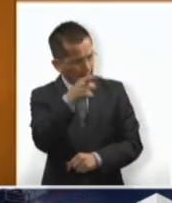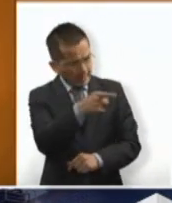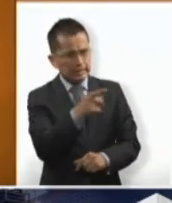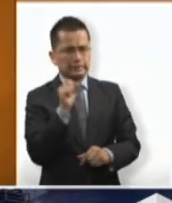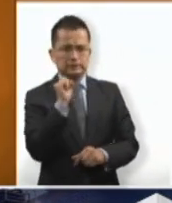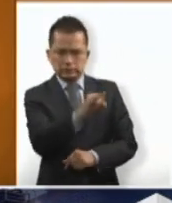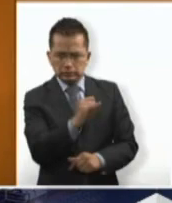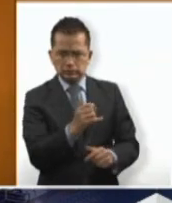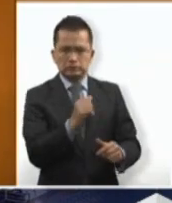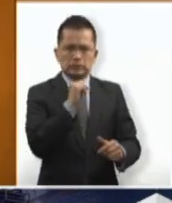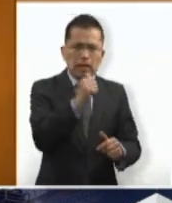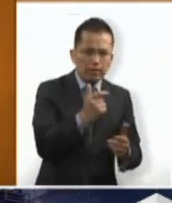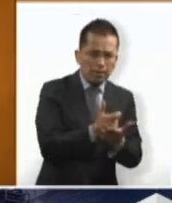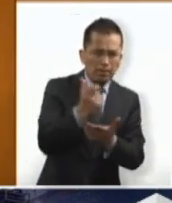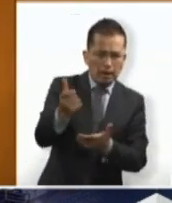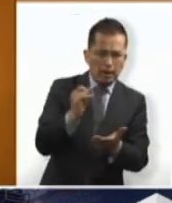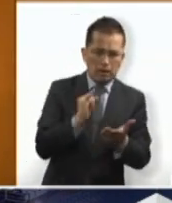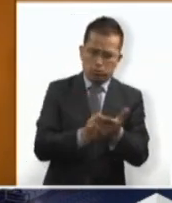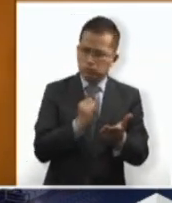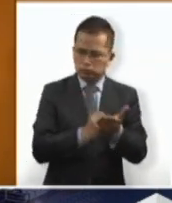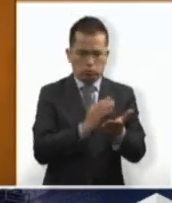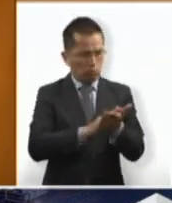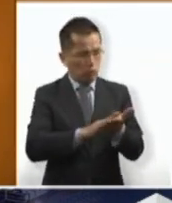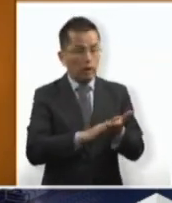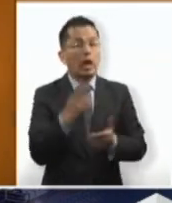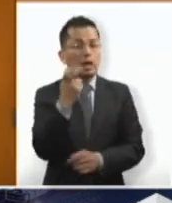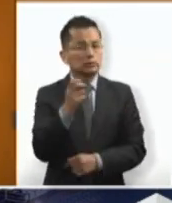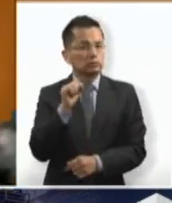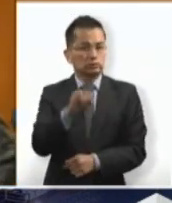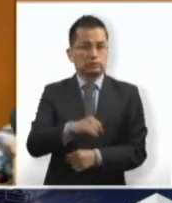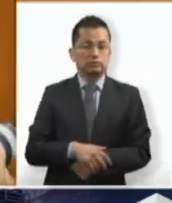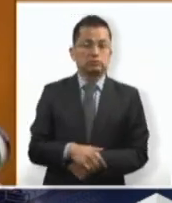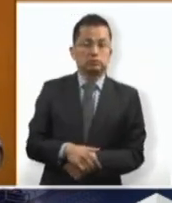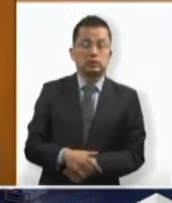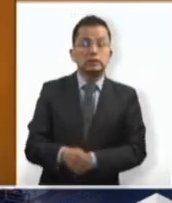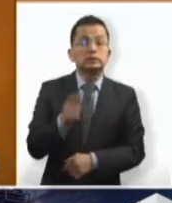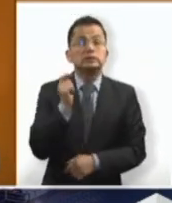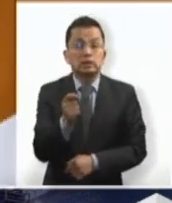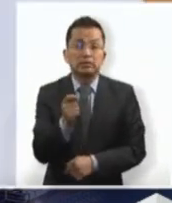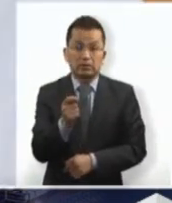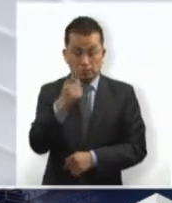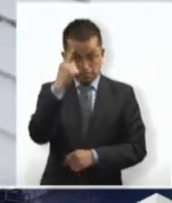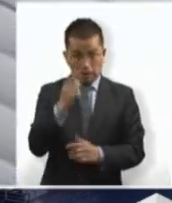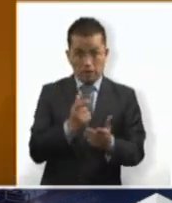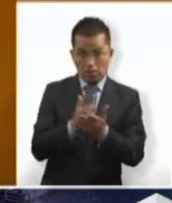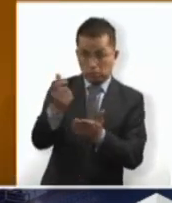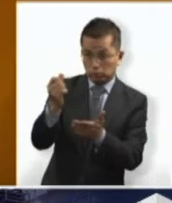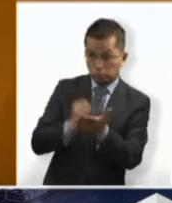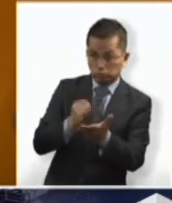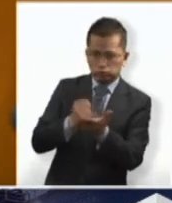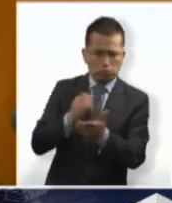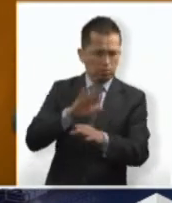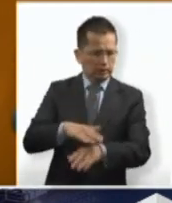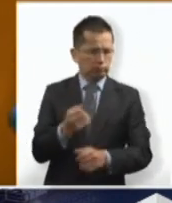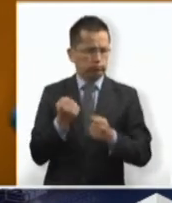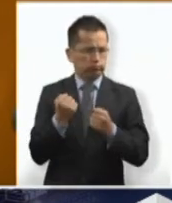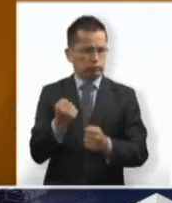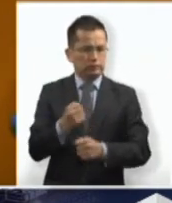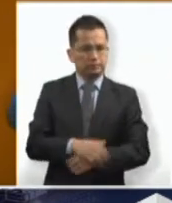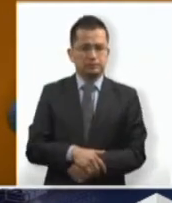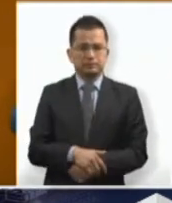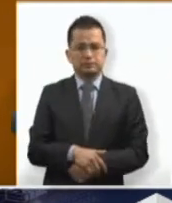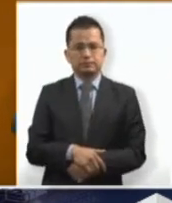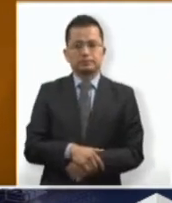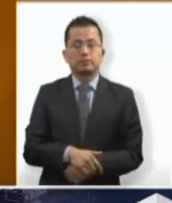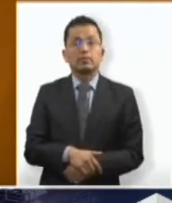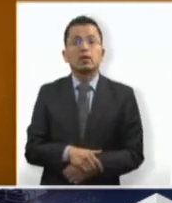seguir haciéndolo. Es decir, se consolida una política tributaria. Hoy las fluctuaciones y turbulencias